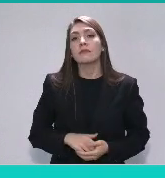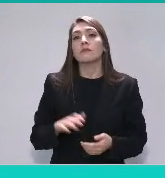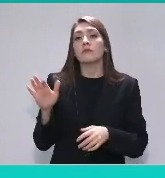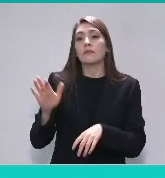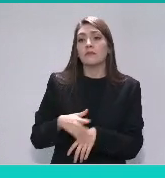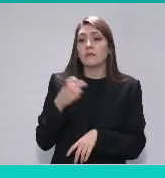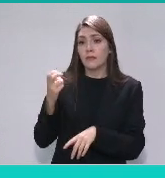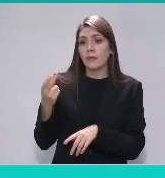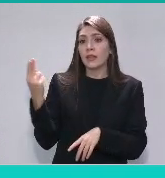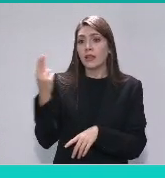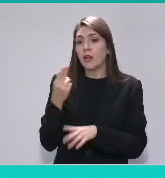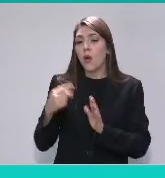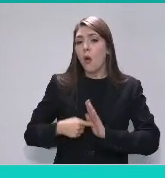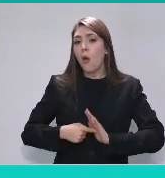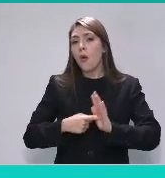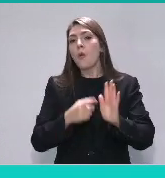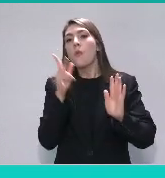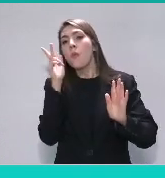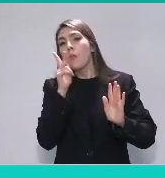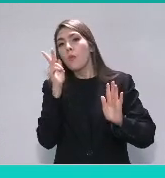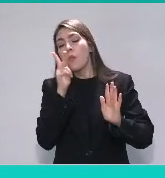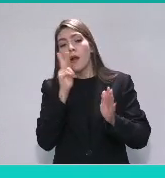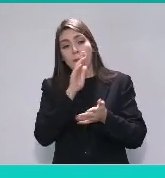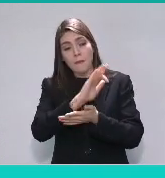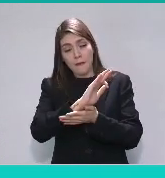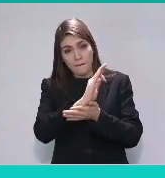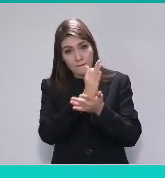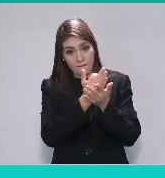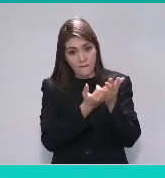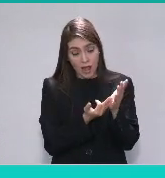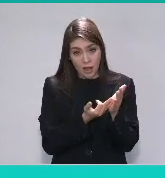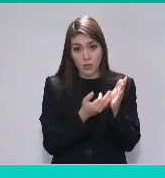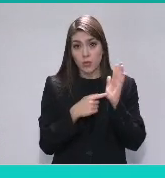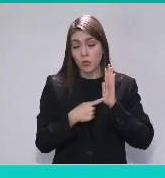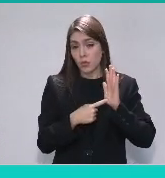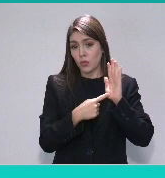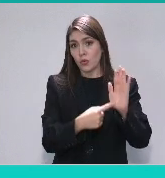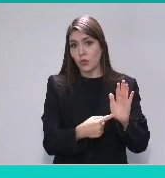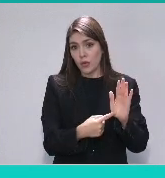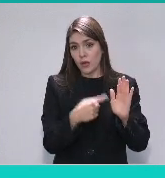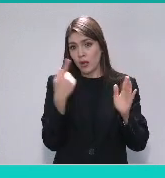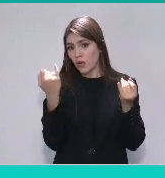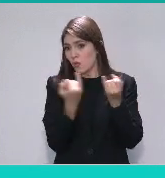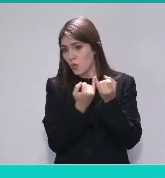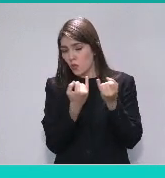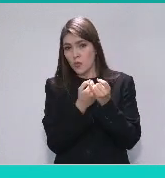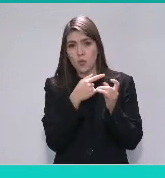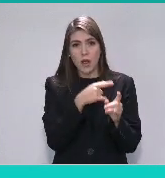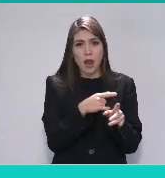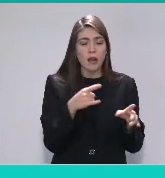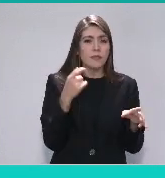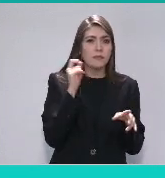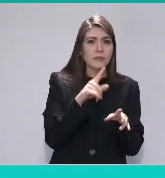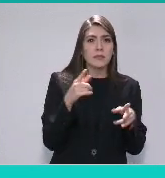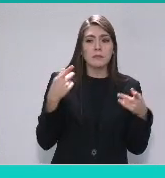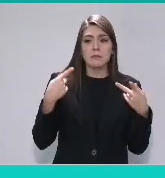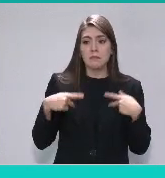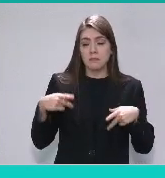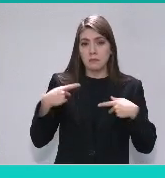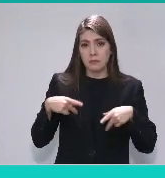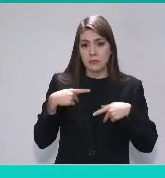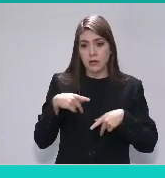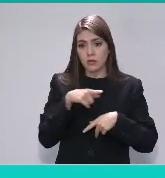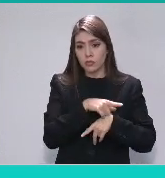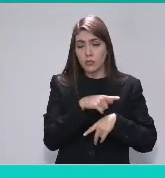requisitos fiscales factura o cualquier otro documento con características similares de una persona física